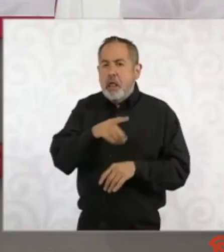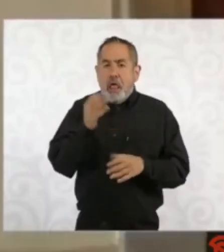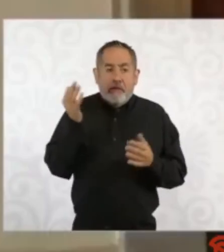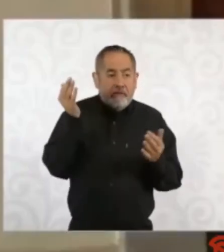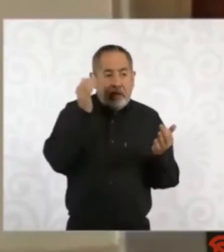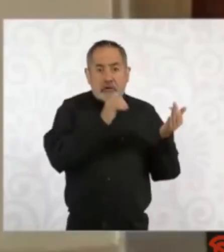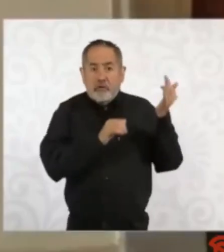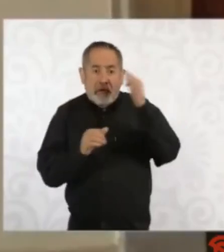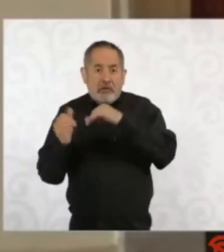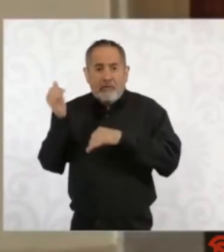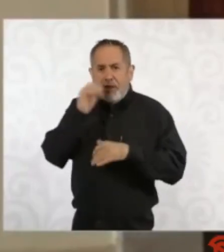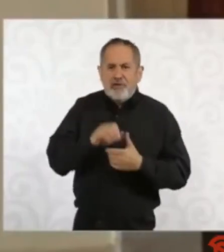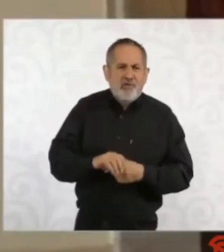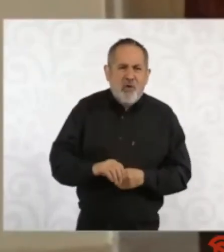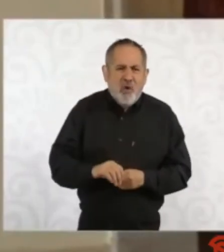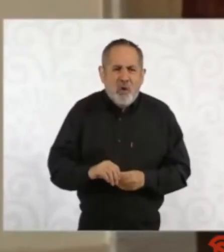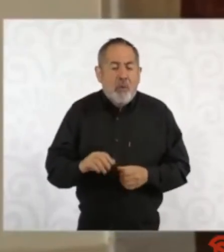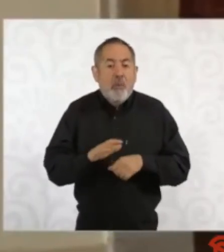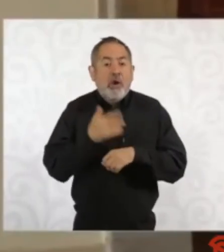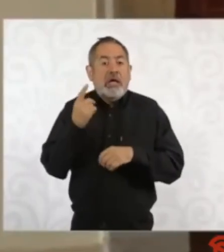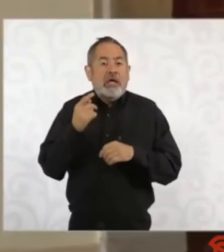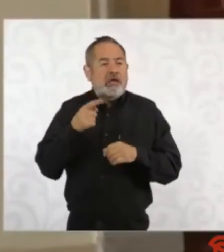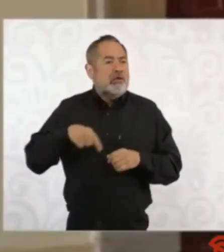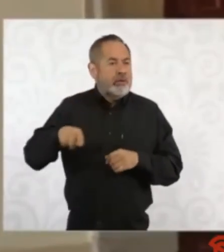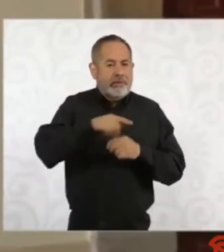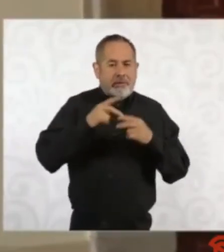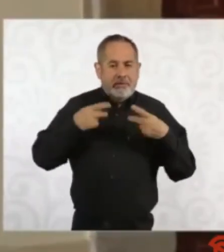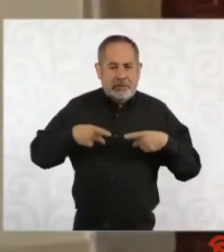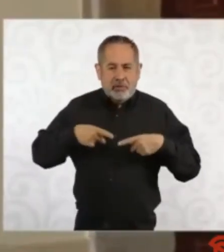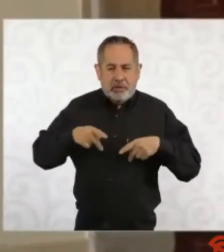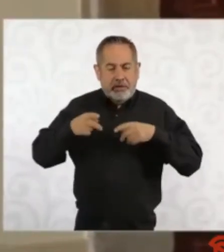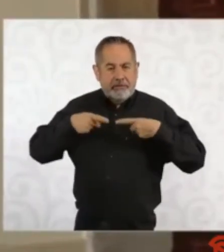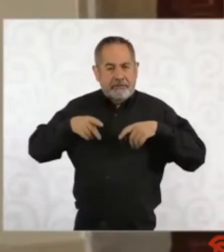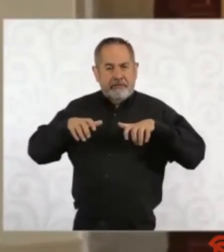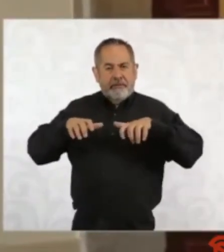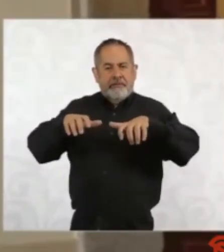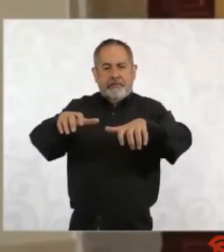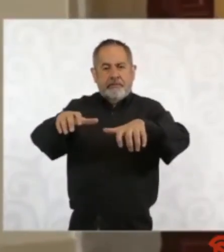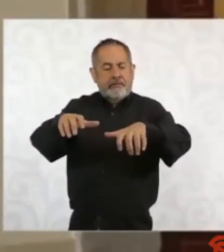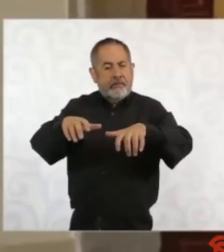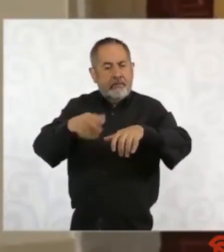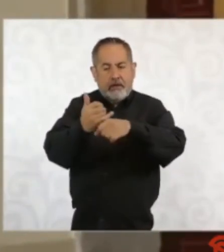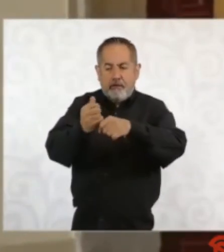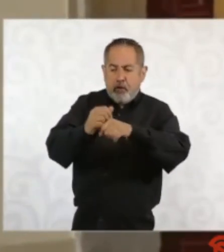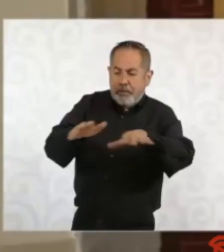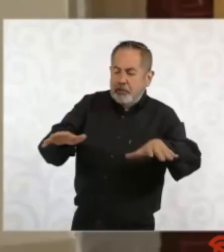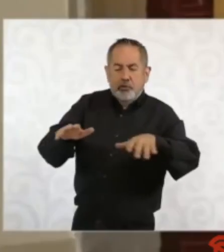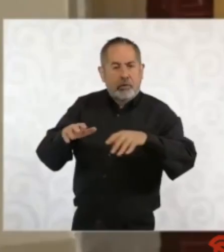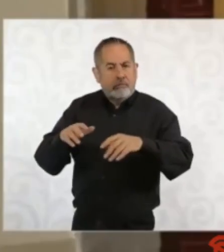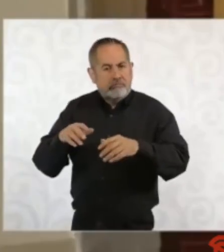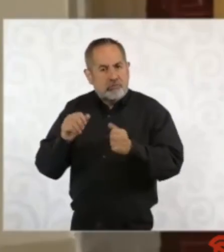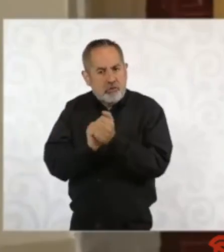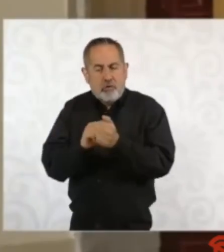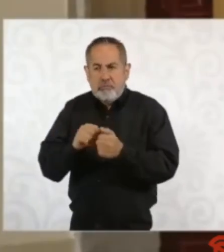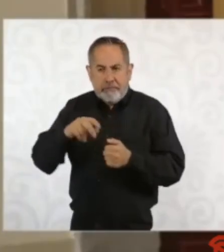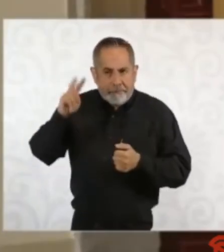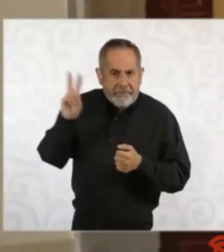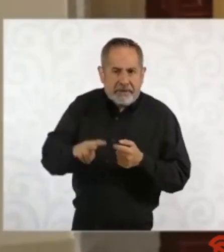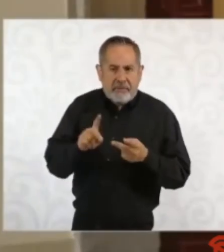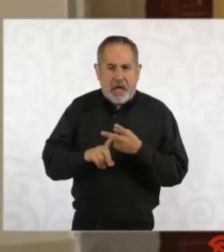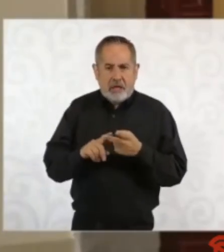qué? Porque todas las audiencias tenemos el derecho de recibir información veraz,